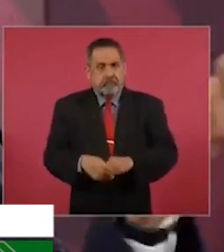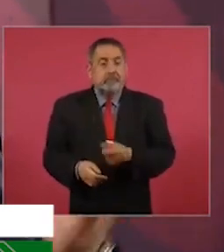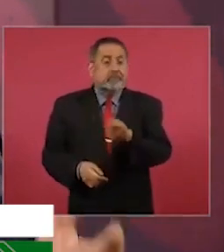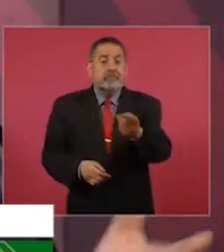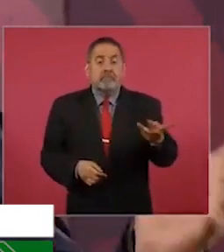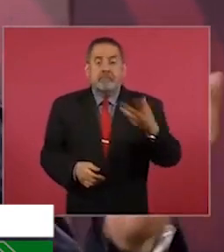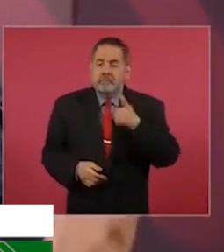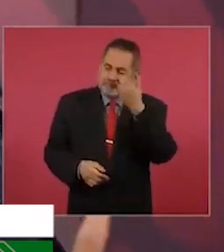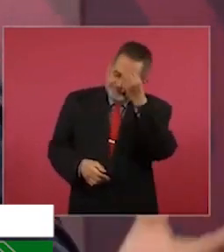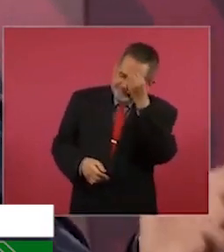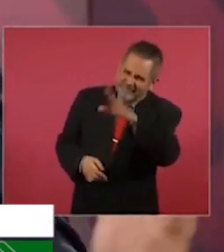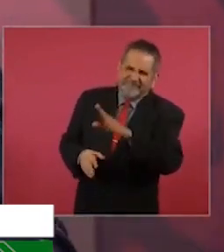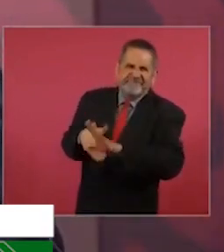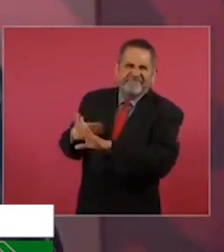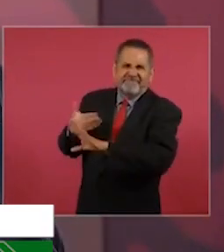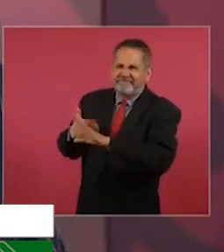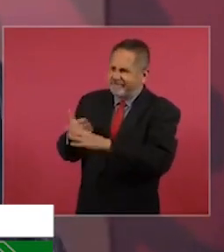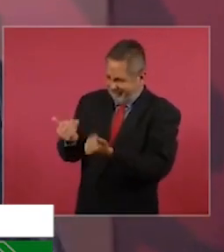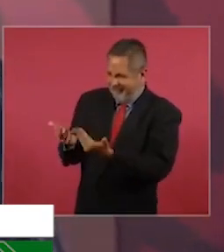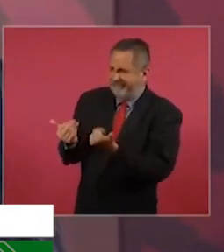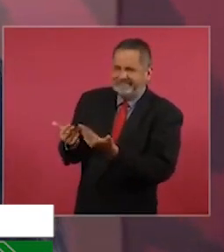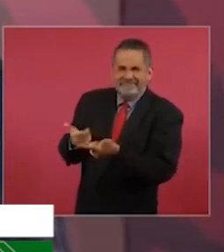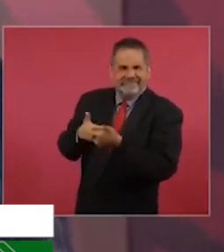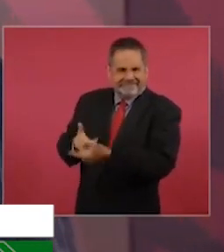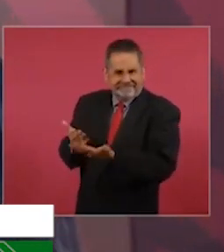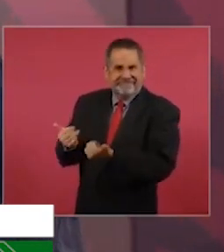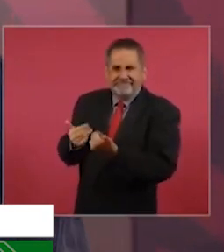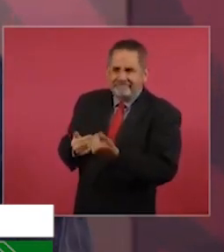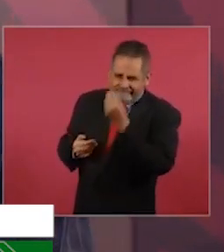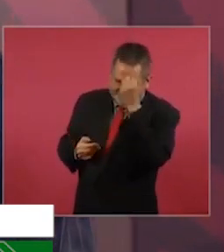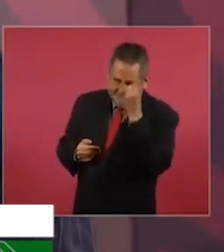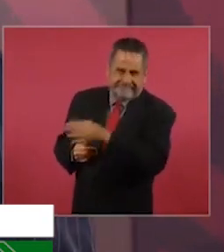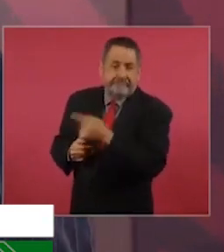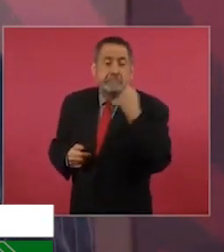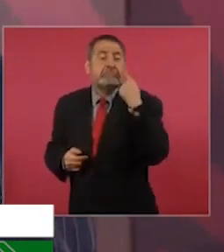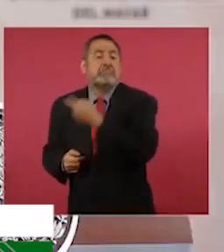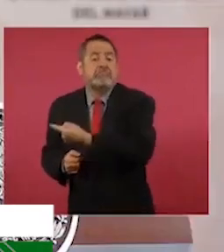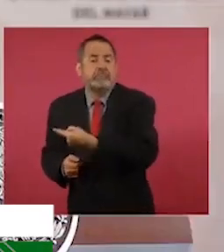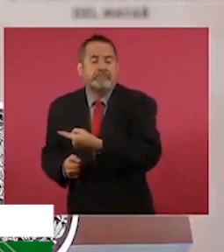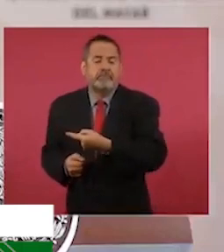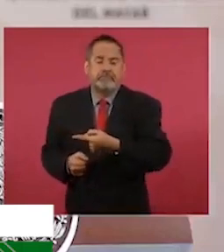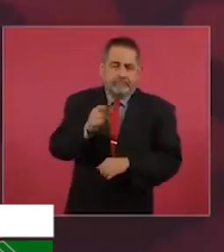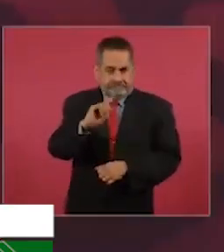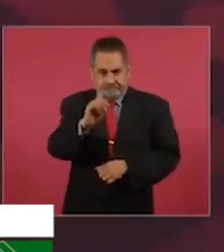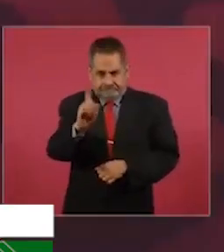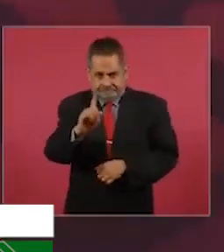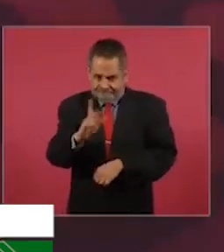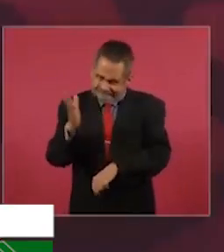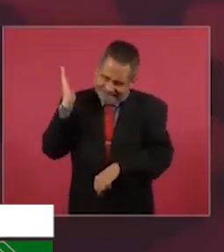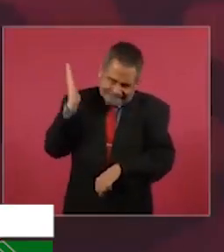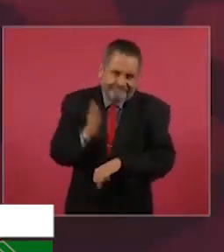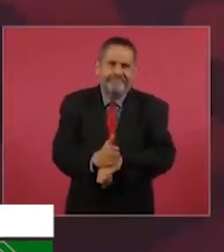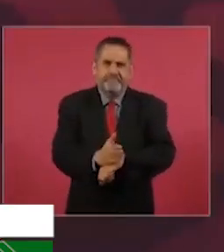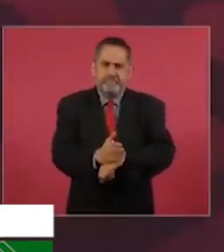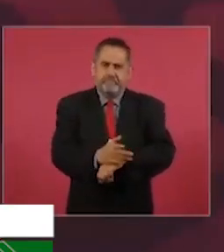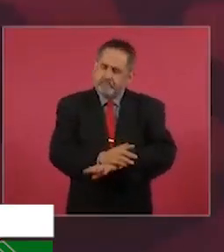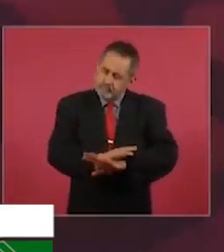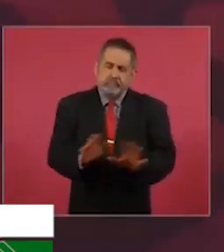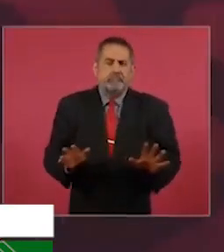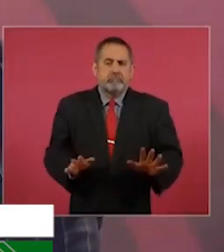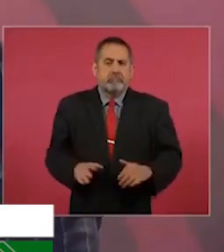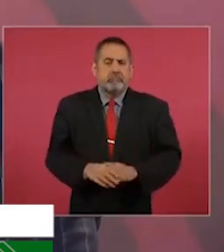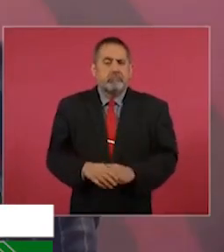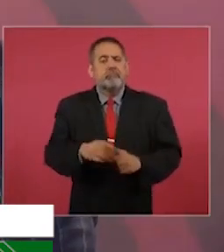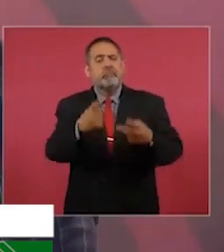López Obrador pidió a los jóvenes que no abusen luego de que vandalizaran las instalaciones de la Fiscalía de Guerrero este martes. Acerca